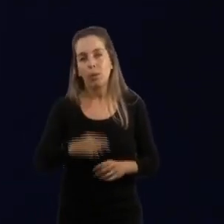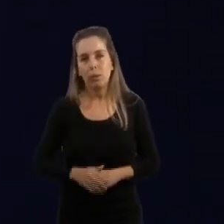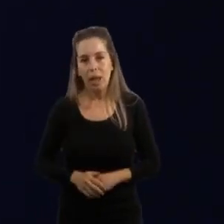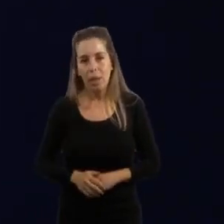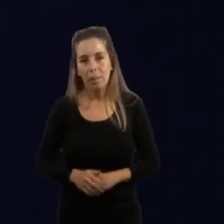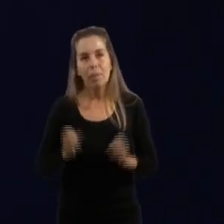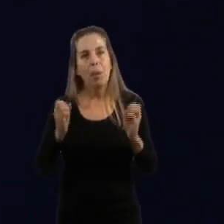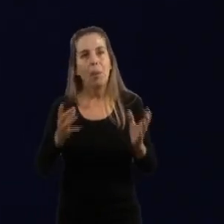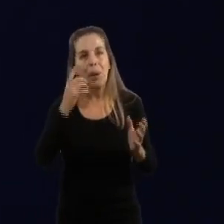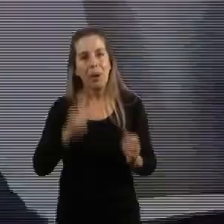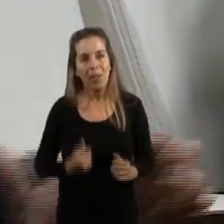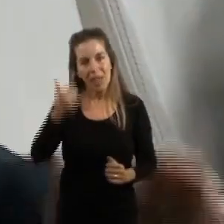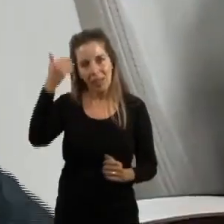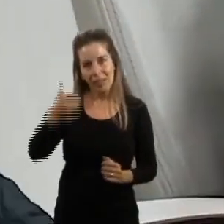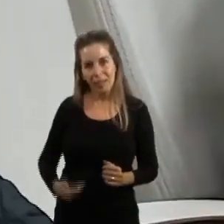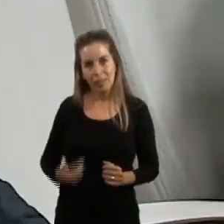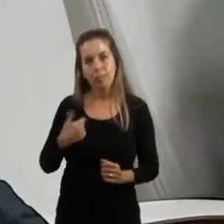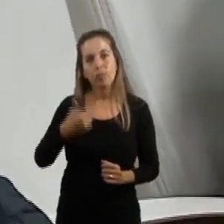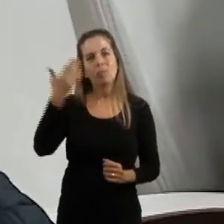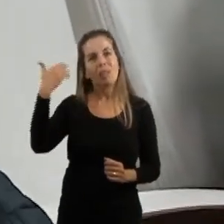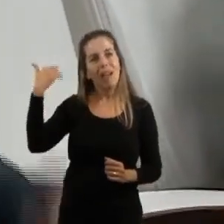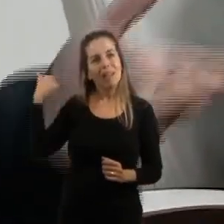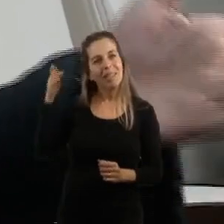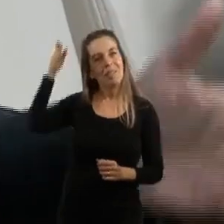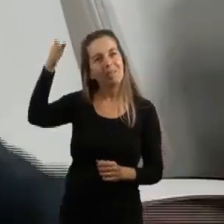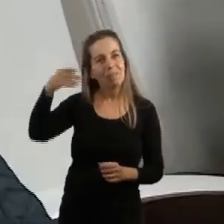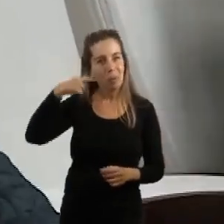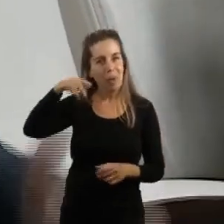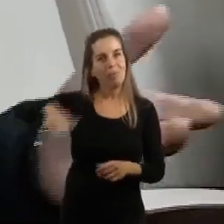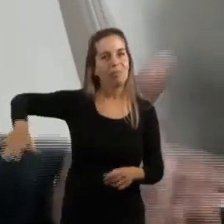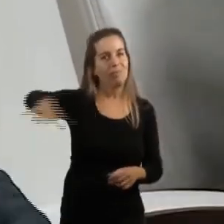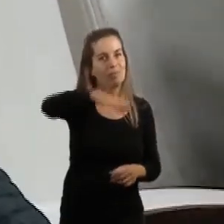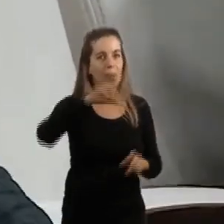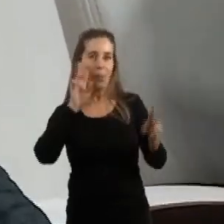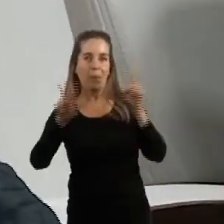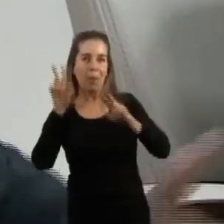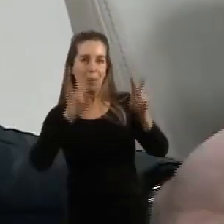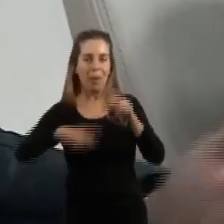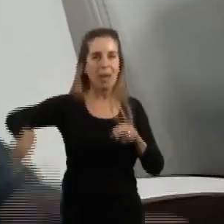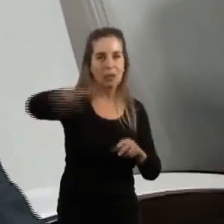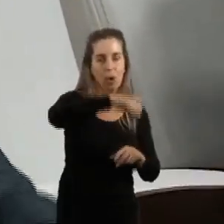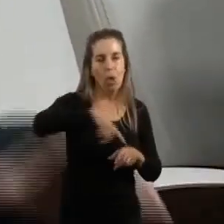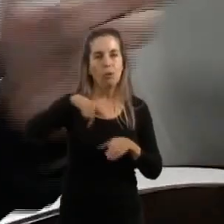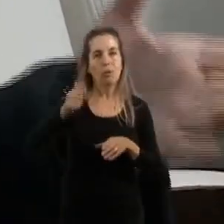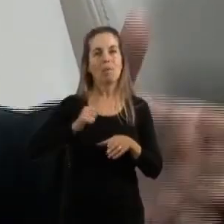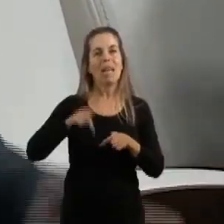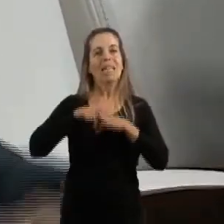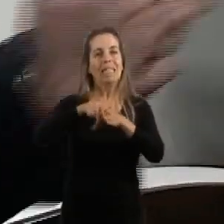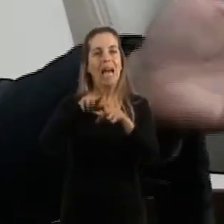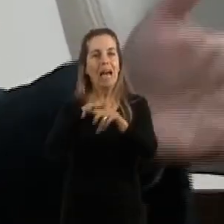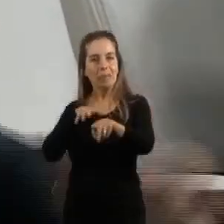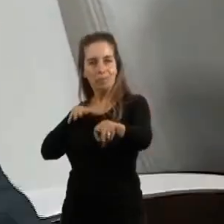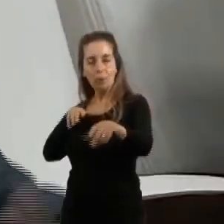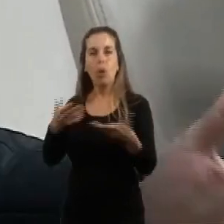Buenos días, Javier Negre de DATV. Ayer estuve en el desfile militar, vi en general a la gente que entrevistamos encantada. Me gustaría preguntarle